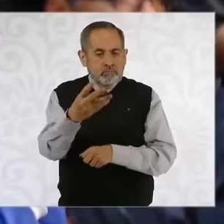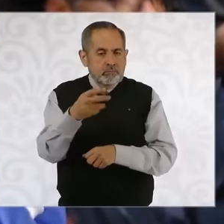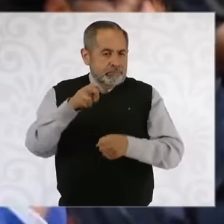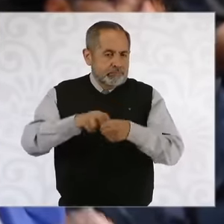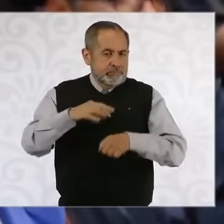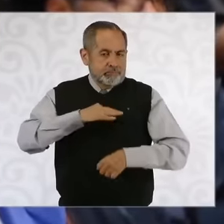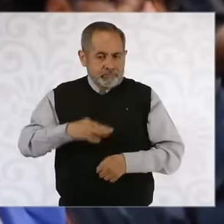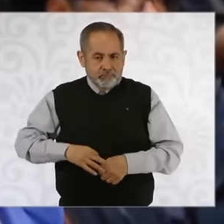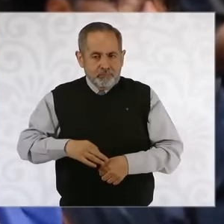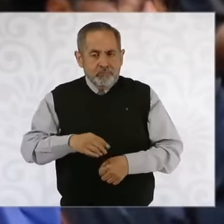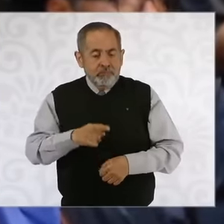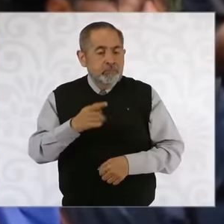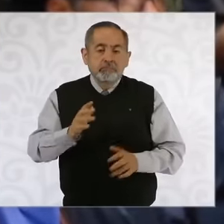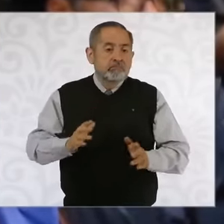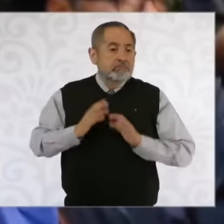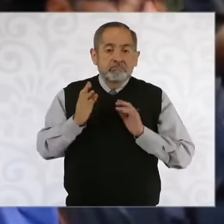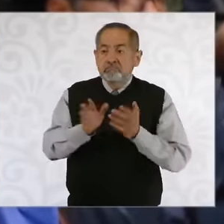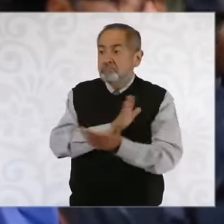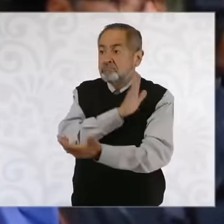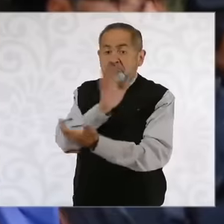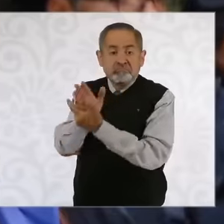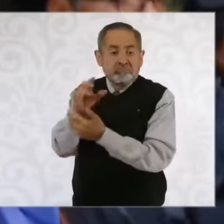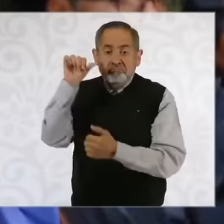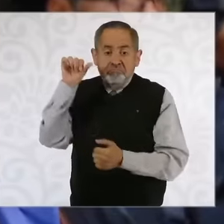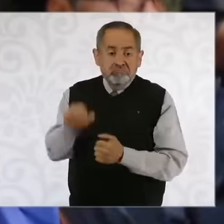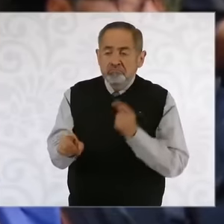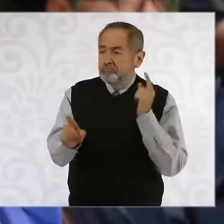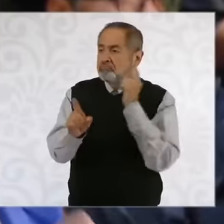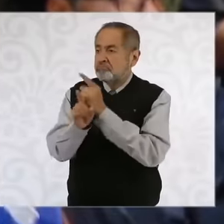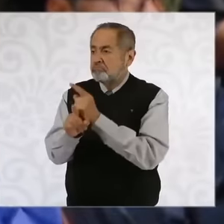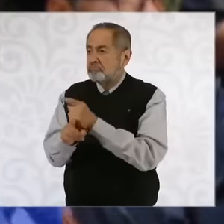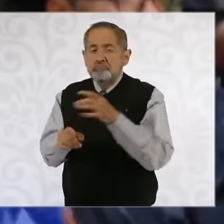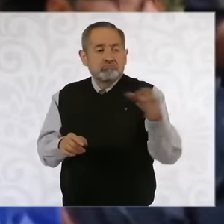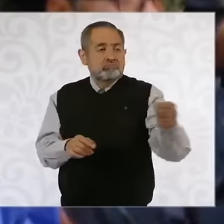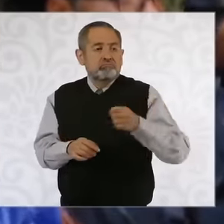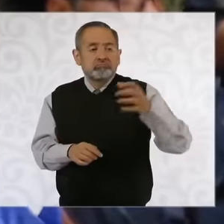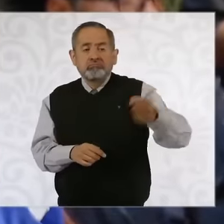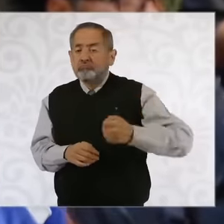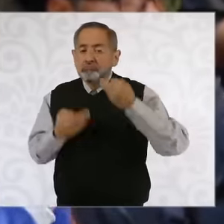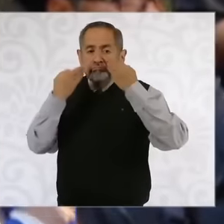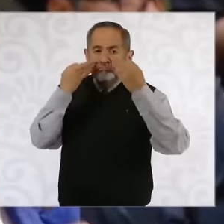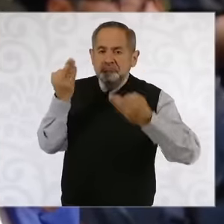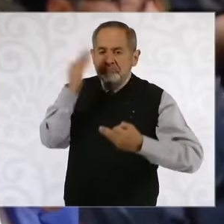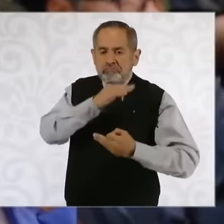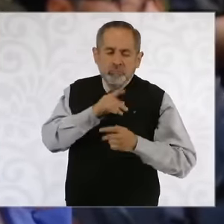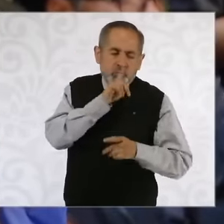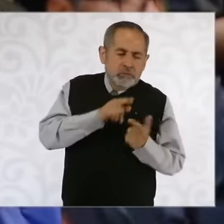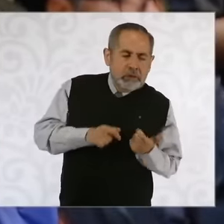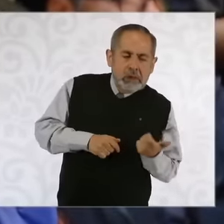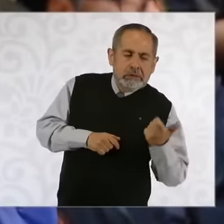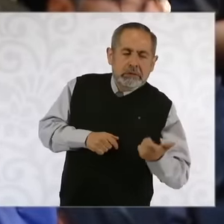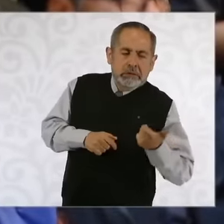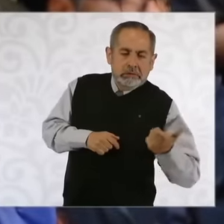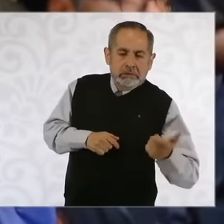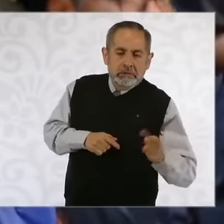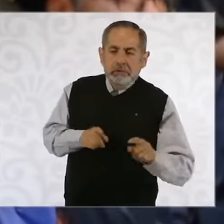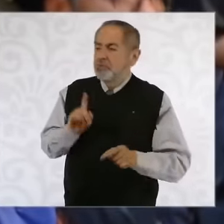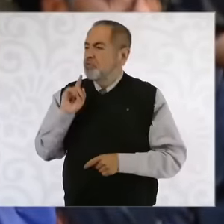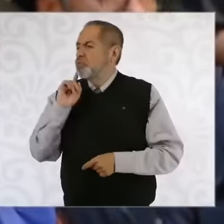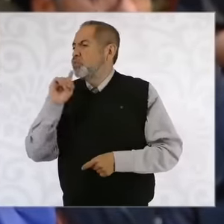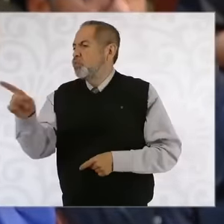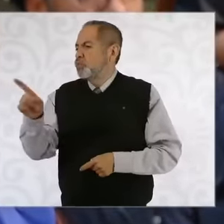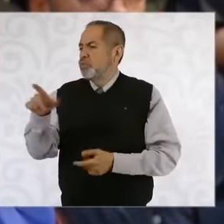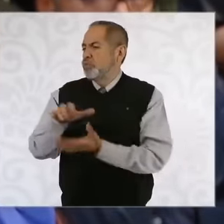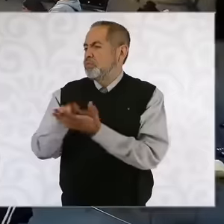Toluca, sorpresivamente se presentan testigos falsos, al parecer comprados para responsabilizar a